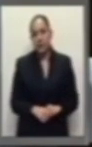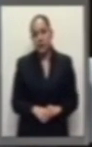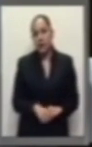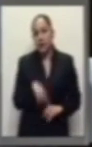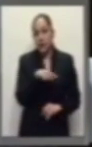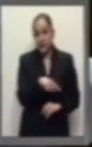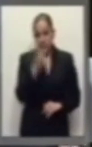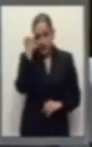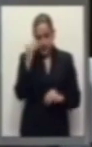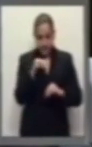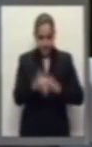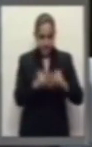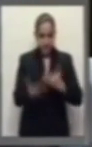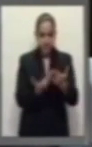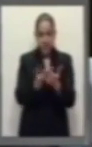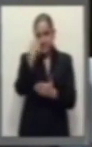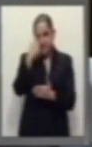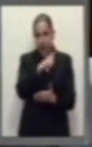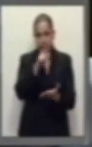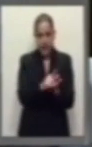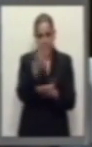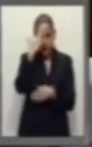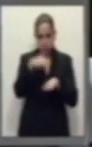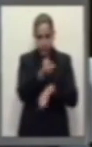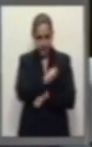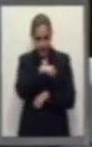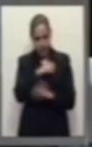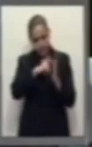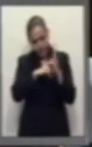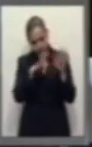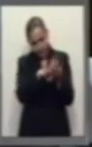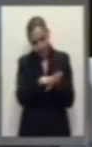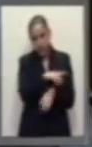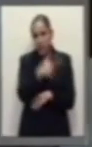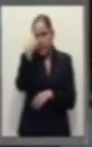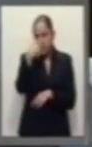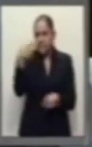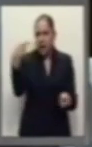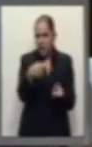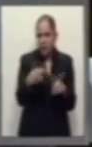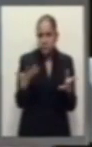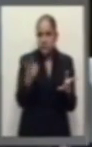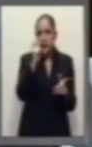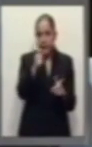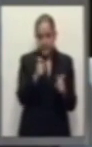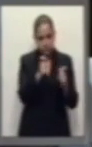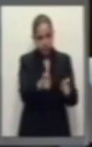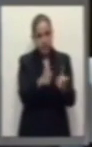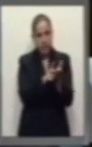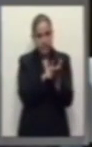la iniciativa con una reforma a la ley general de salud con la finalidad de reconocer como derecho